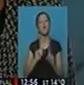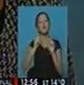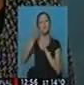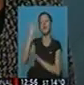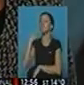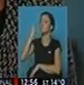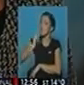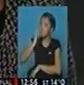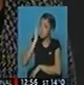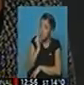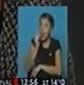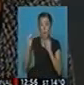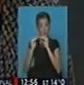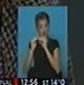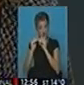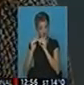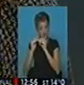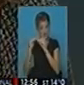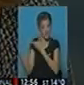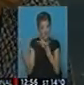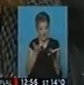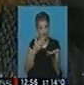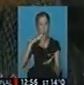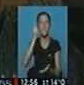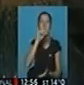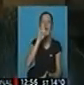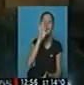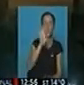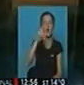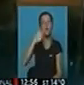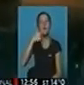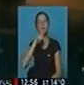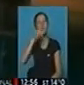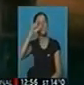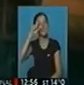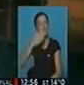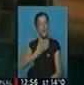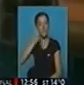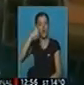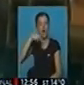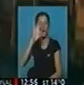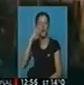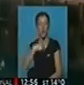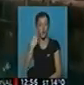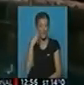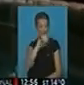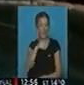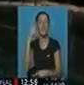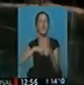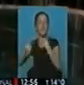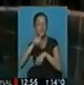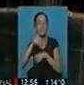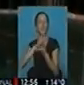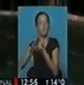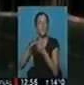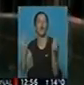que teníamos un compañero en este bloque que se llama Pablo Stefanoni, que va a ser entrevistado por nosotros. Pablo dirige Nueva Sociedad, periodista,